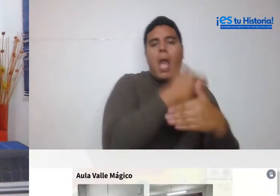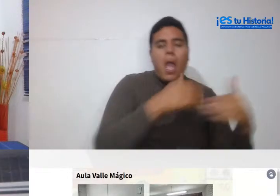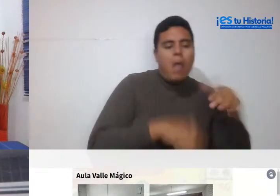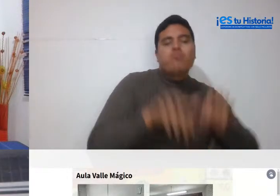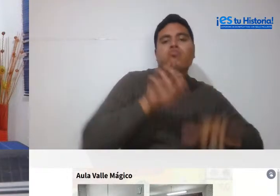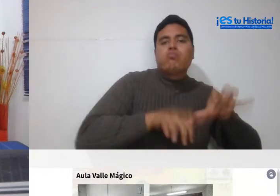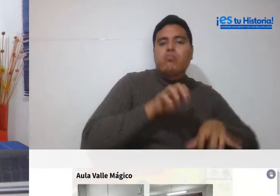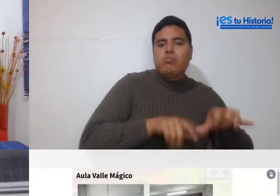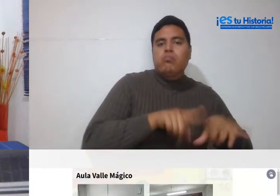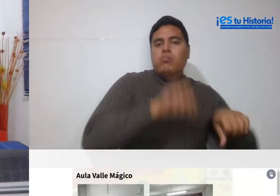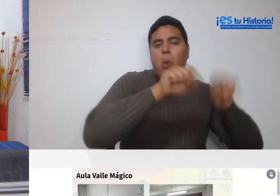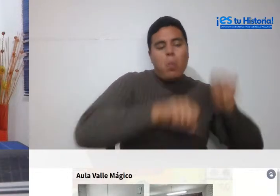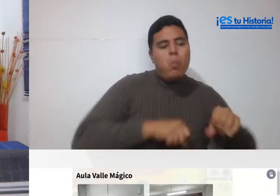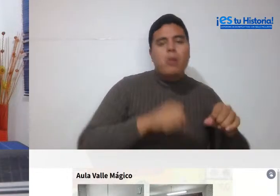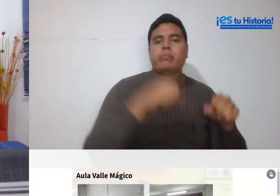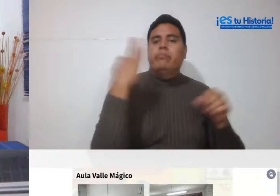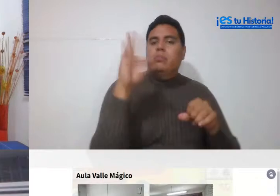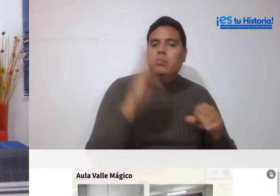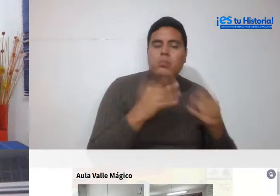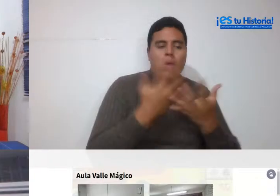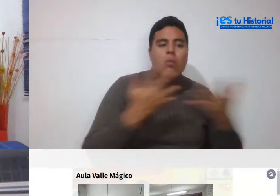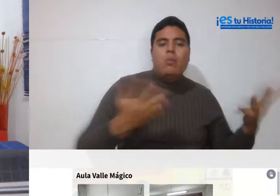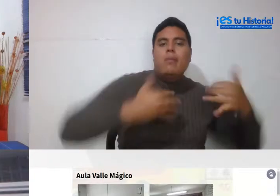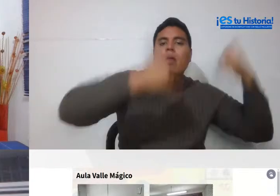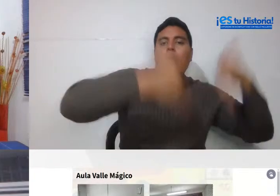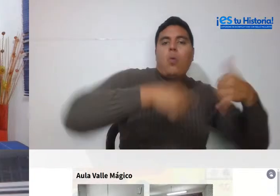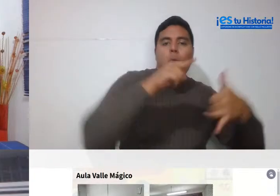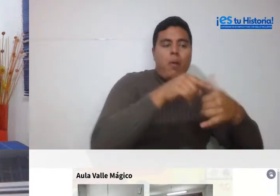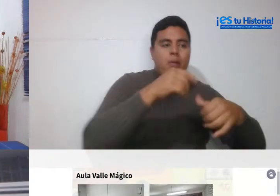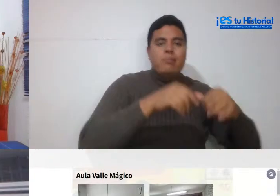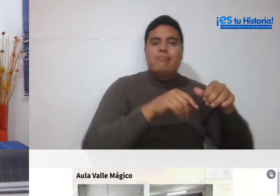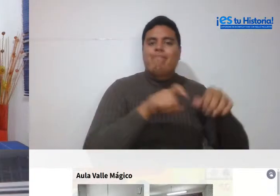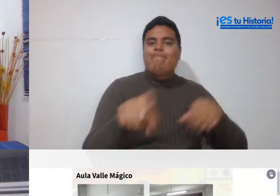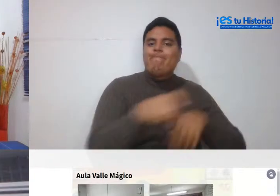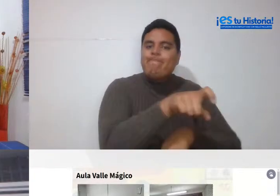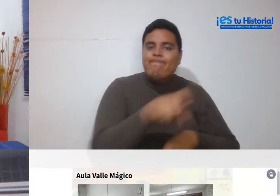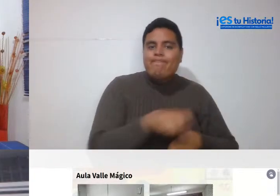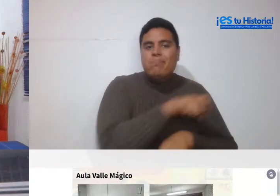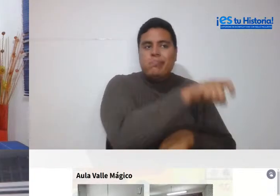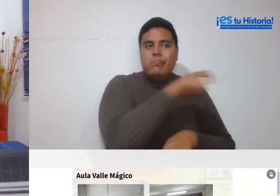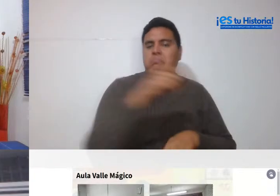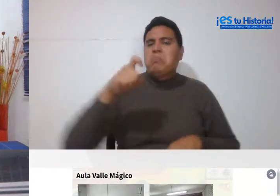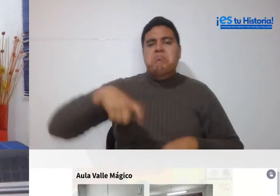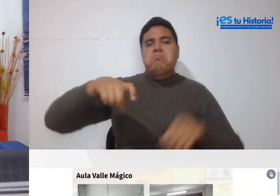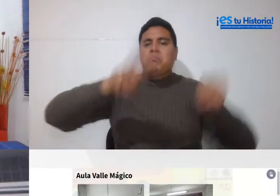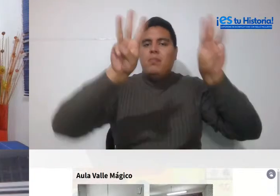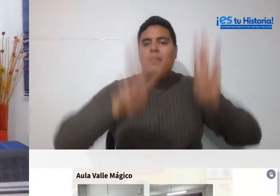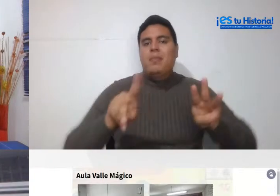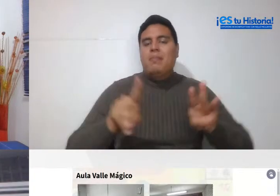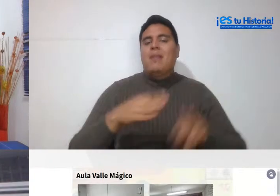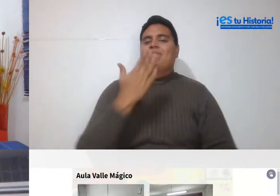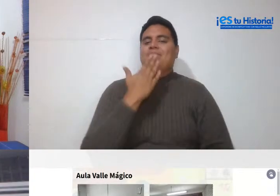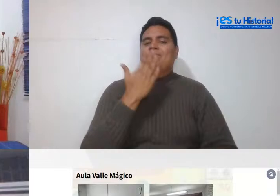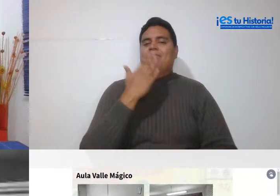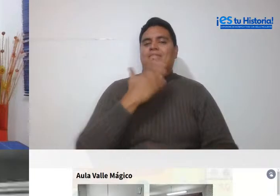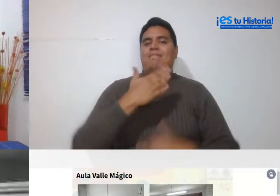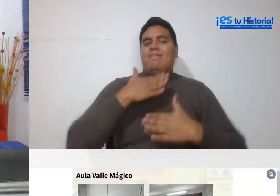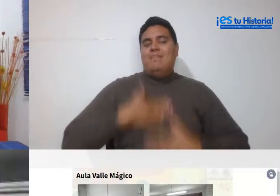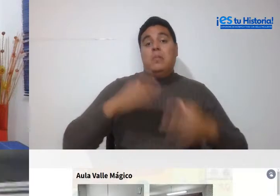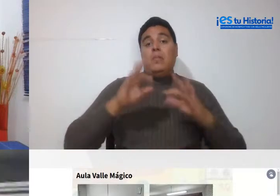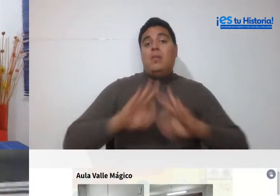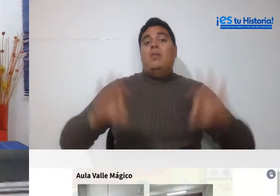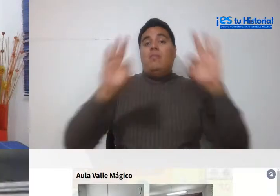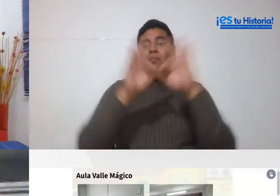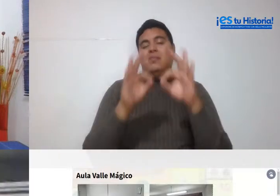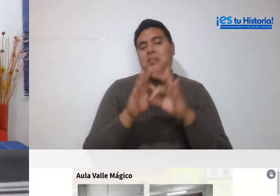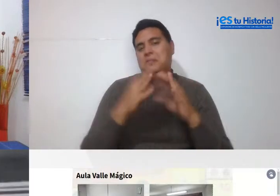y hacer trabajo sin ni siquiera tener conectividad. Entonces, eso ha sido como una de las cosas que a mí me parece muy importante,